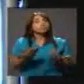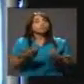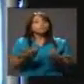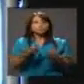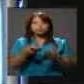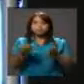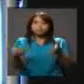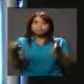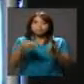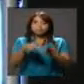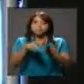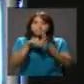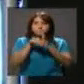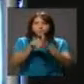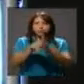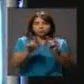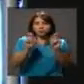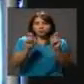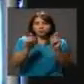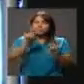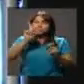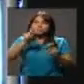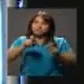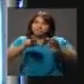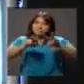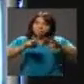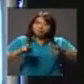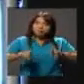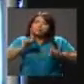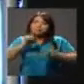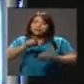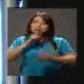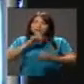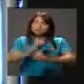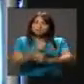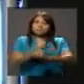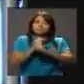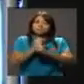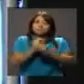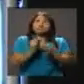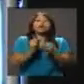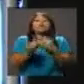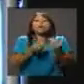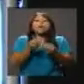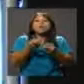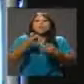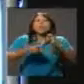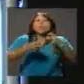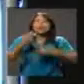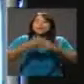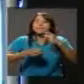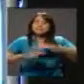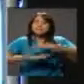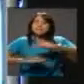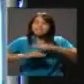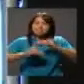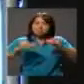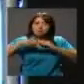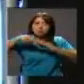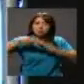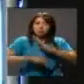modelo educativo tiene que revisarse y garantizarse a partir de la solución de los problemas estructurales que hemos venido